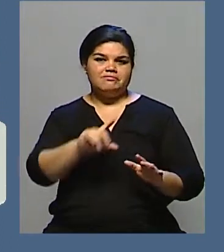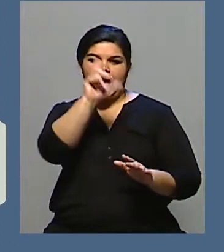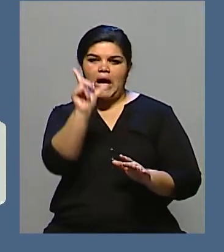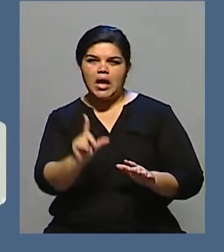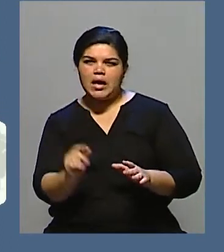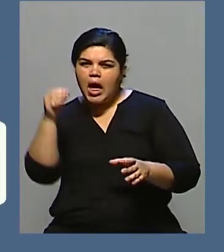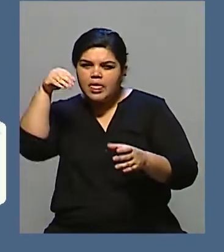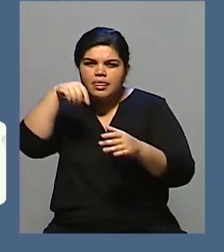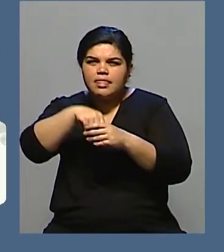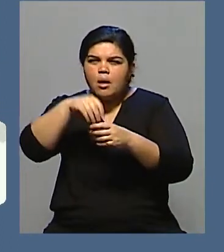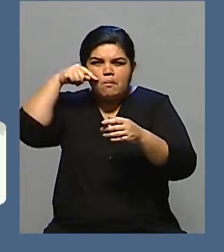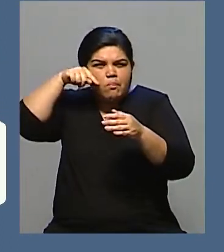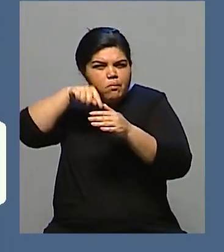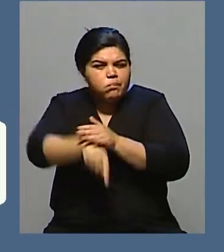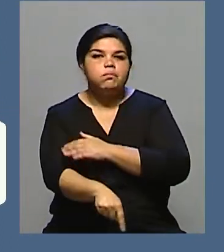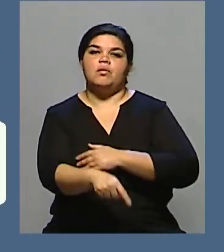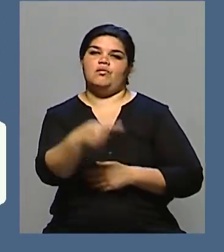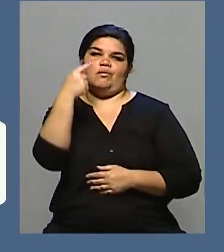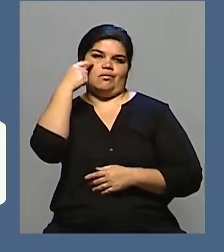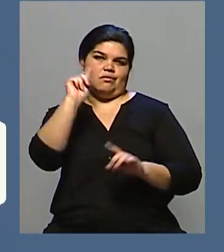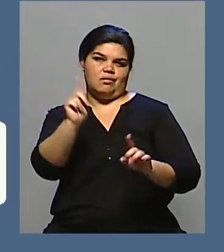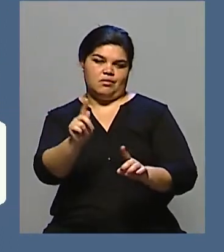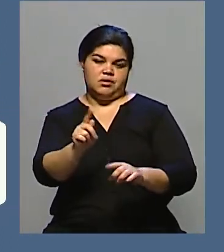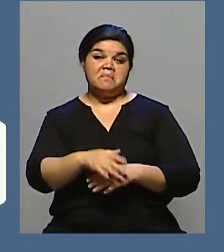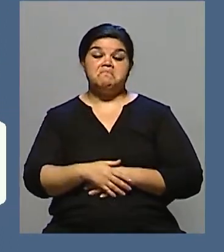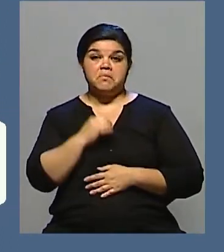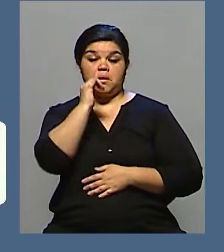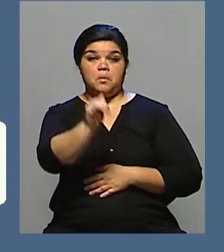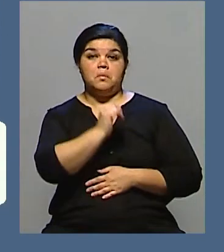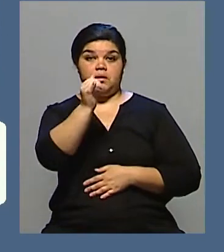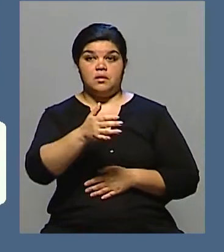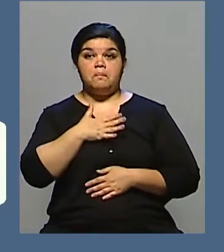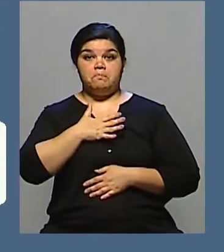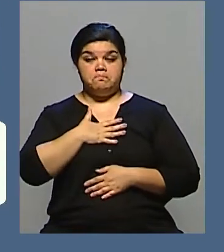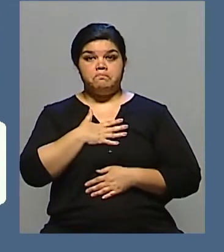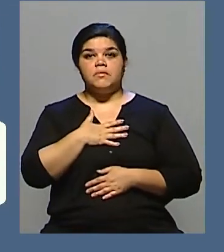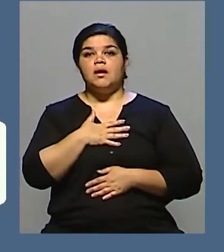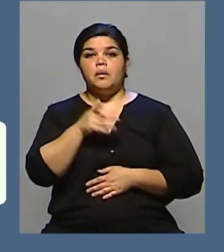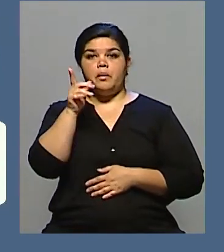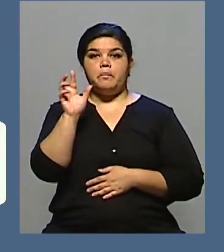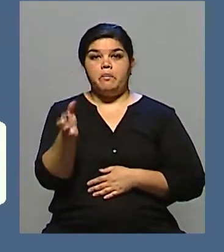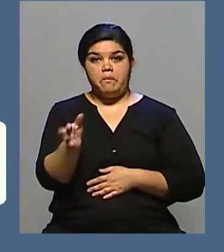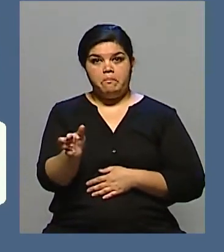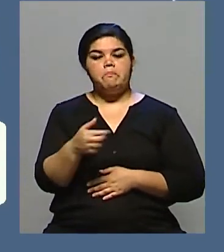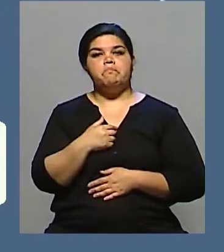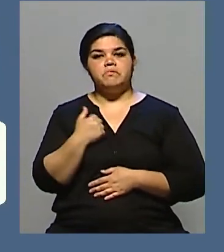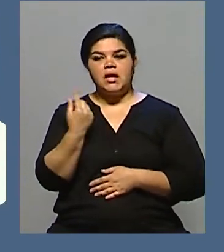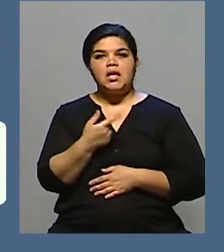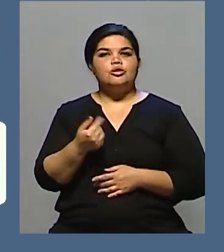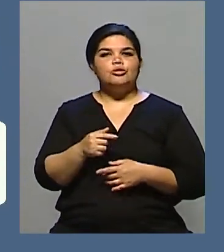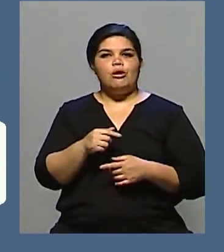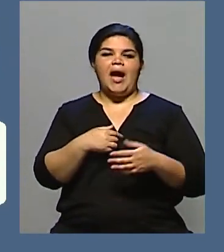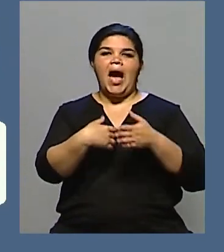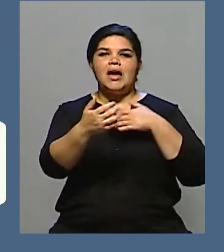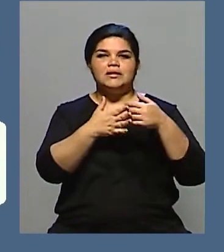Yo le tengo que aclarar una cosa. Mis padres fueron partisanos, combatieron en contra del fascismo, me enseñaron